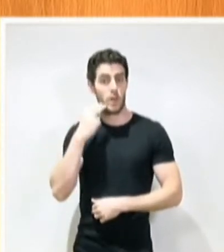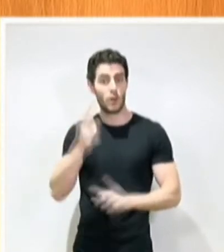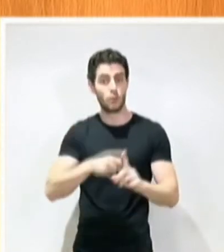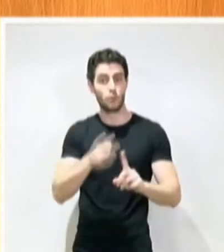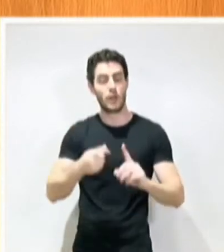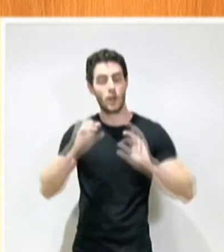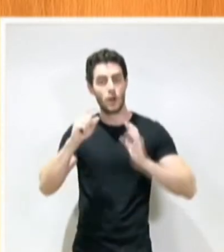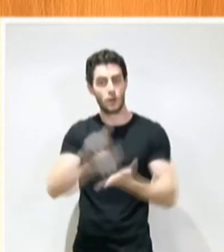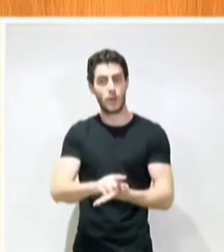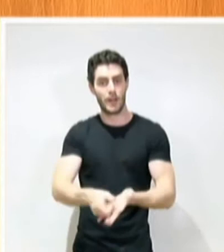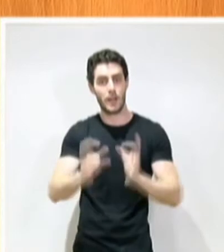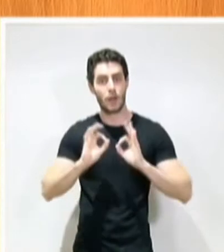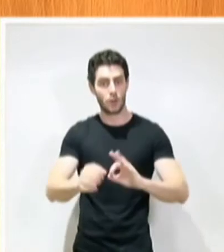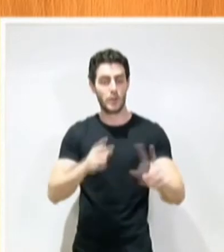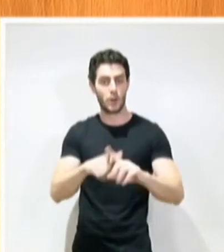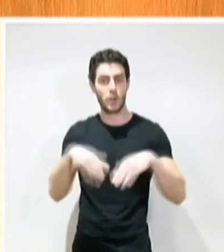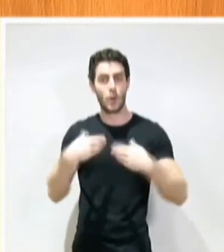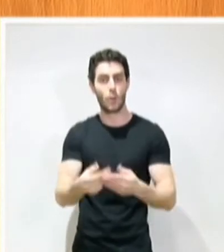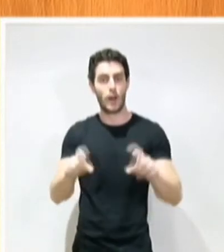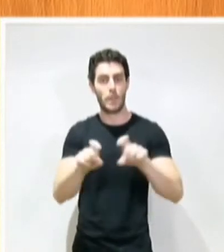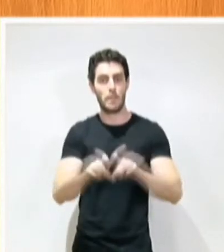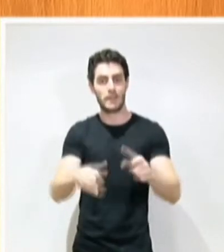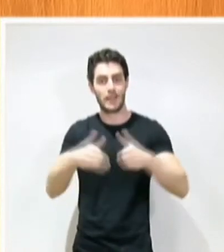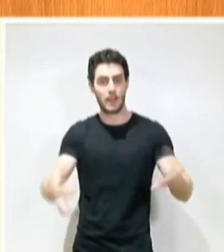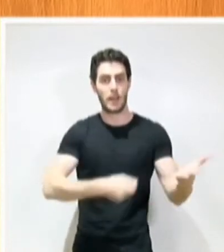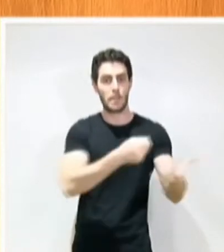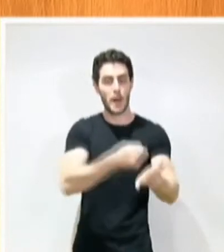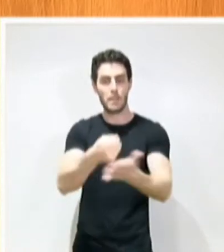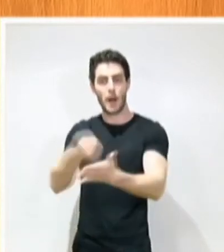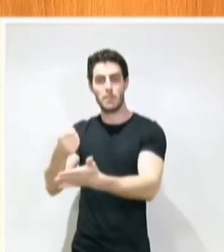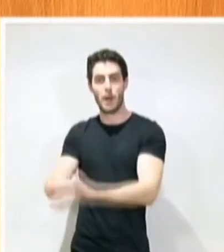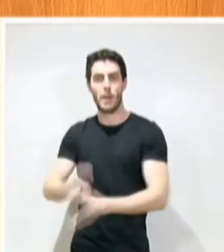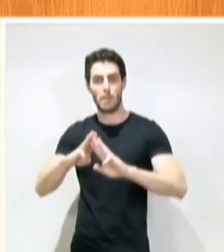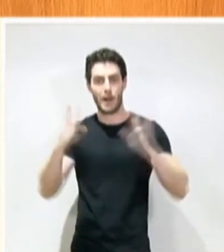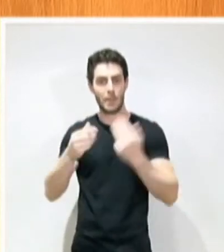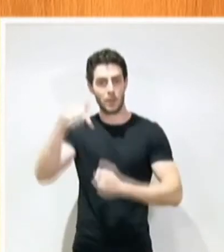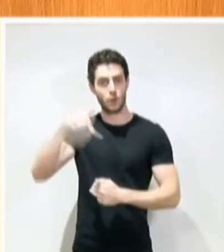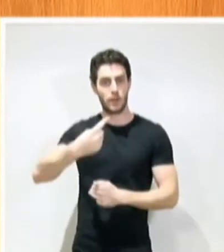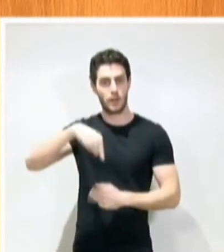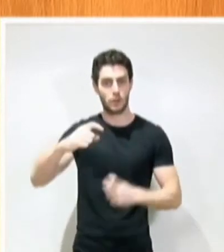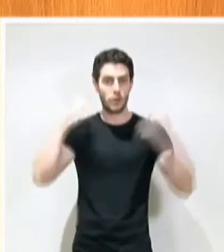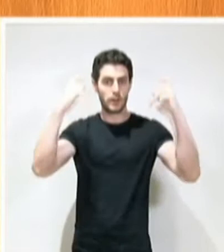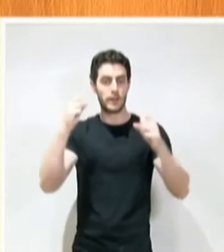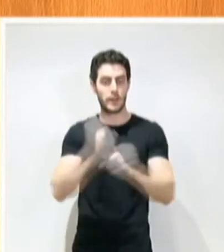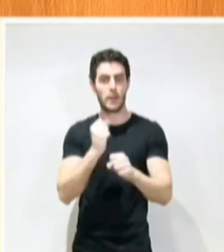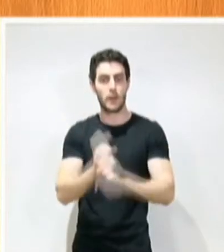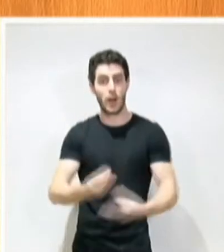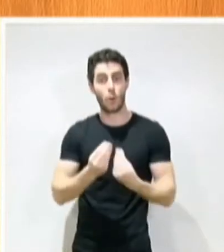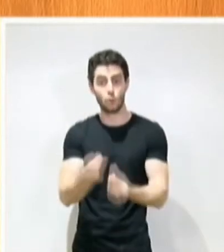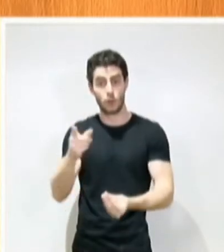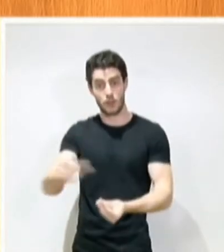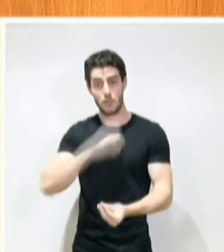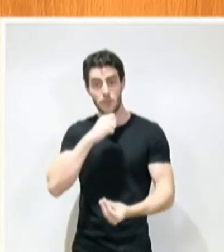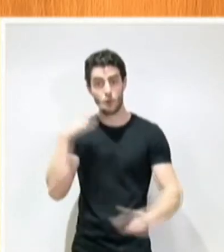exclusivamente para financiar a las grandes empresas desde este parlamento intentaremos trabajar conjuntamente para que esos fondos